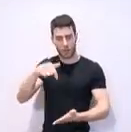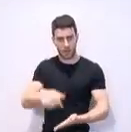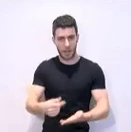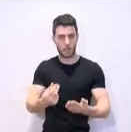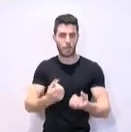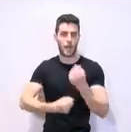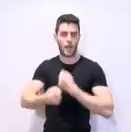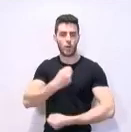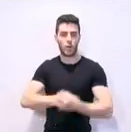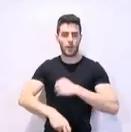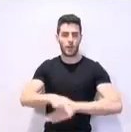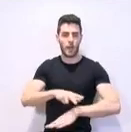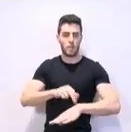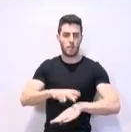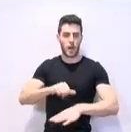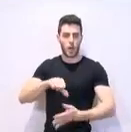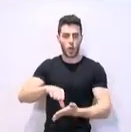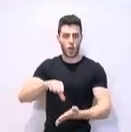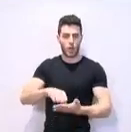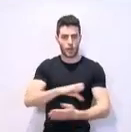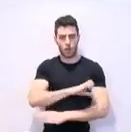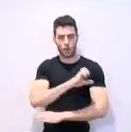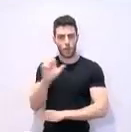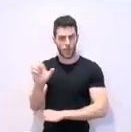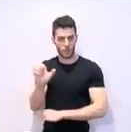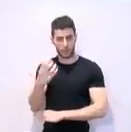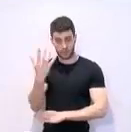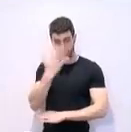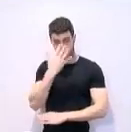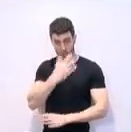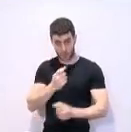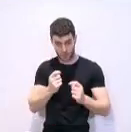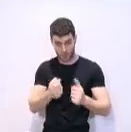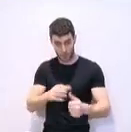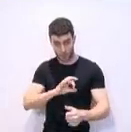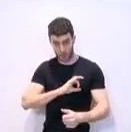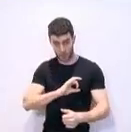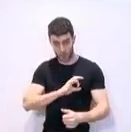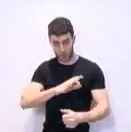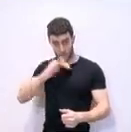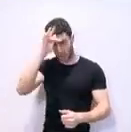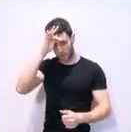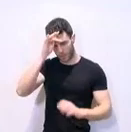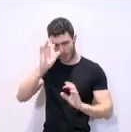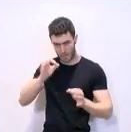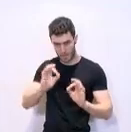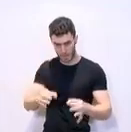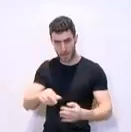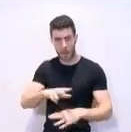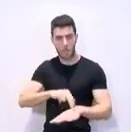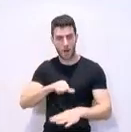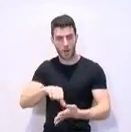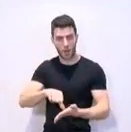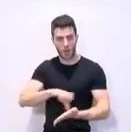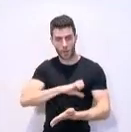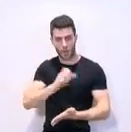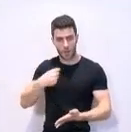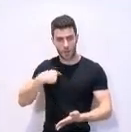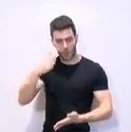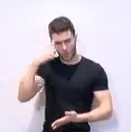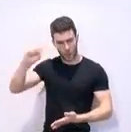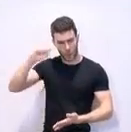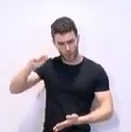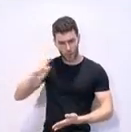Banco Central Europeo, poco sospechosos, entiendo, ¿verdad, señor Domínguez, de comunistas? Los del Banco Central Europeo creo que,